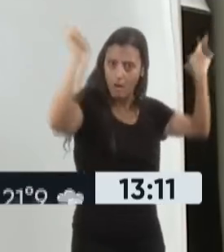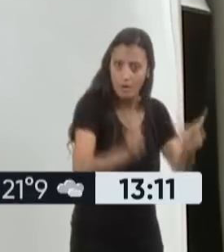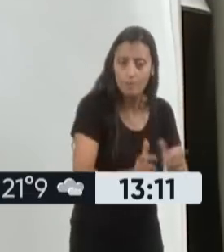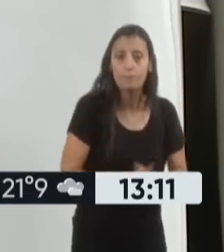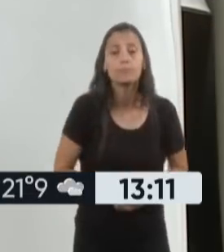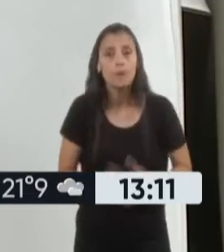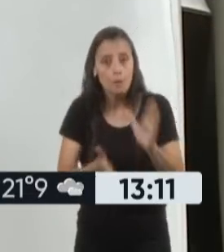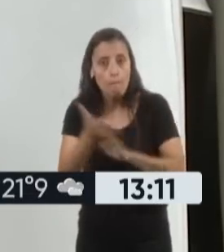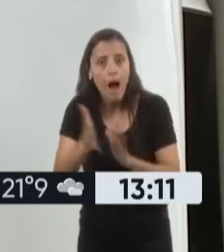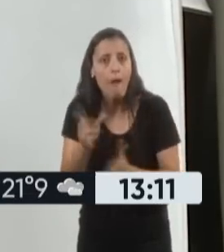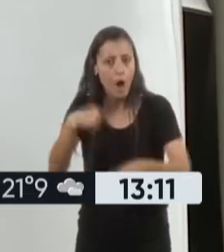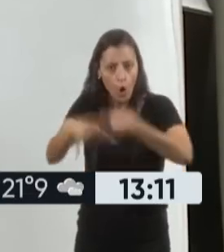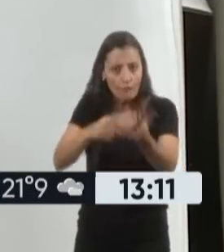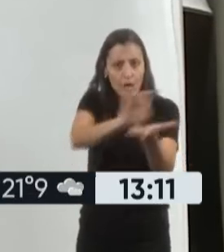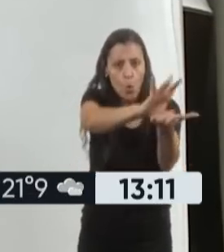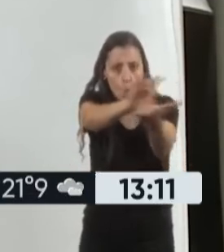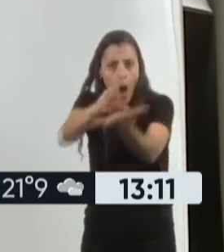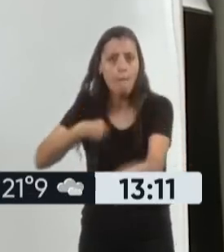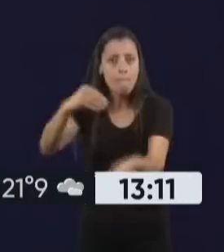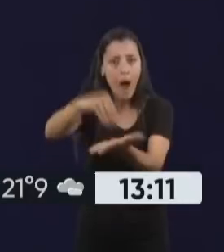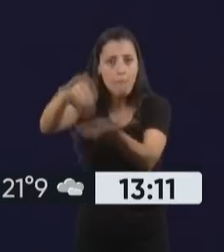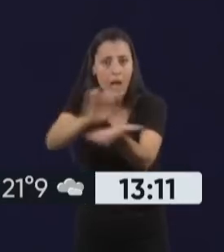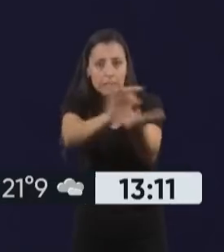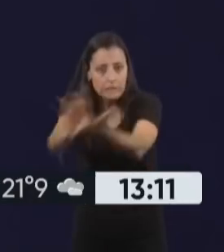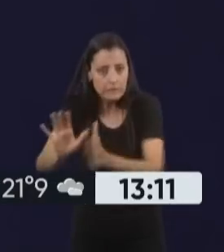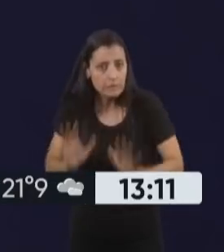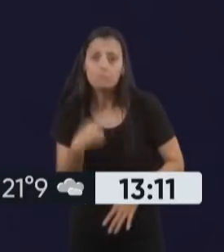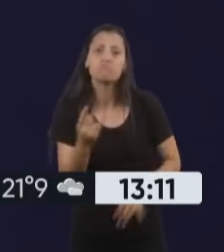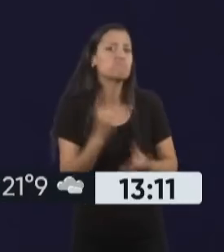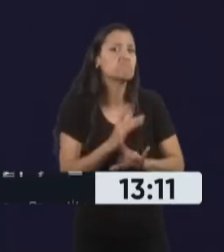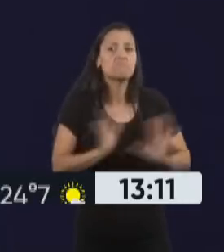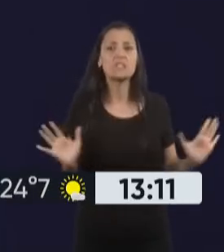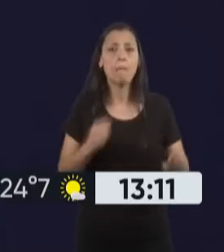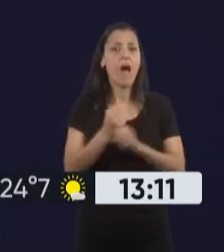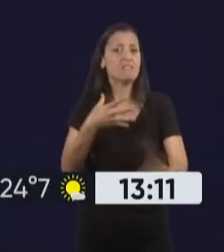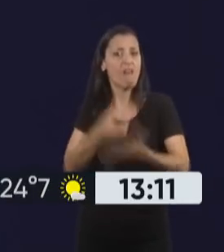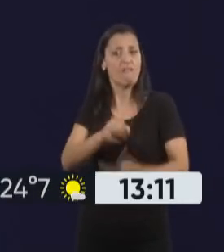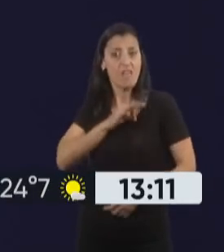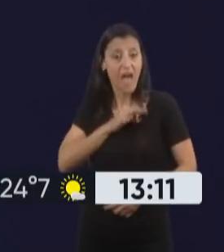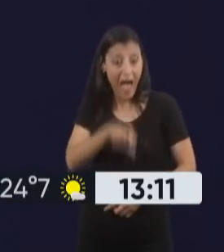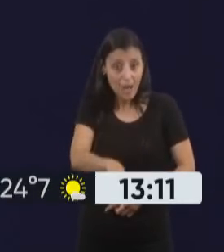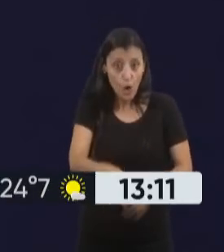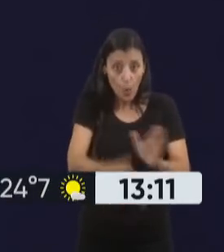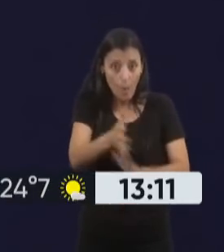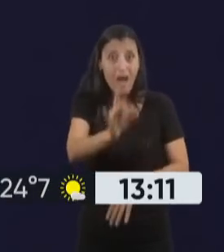de personal, despidos a lo largo de la gestión? Eso lo decimos siempre. De hecho, a fin de año va a haber